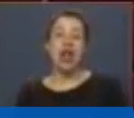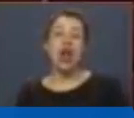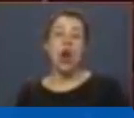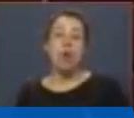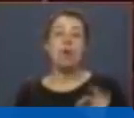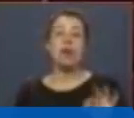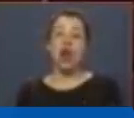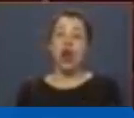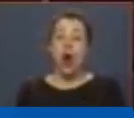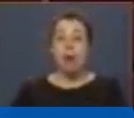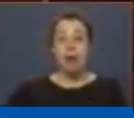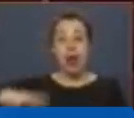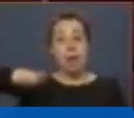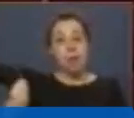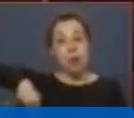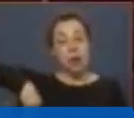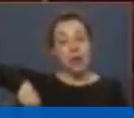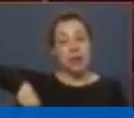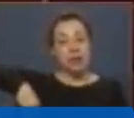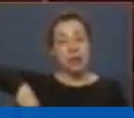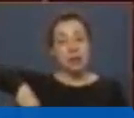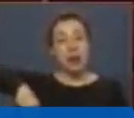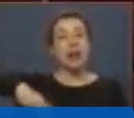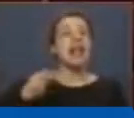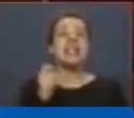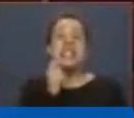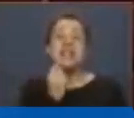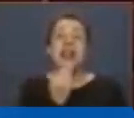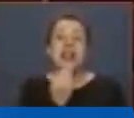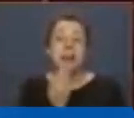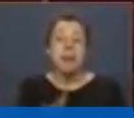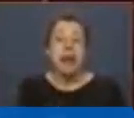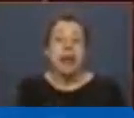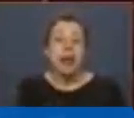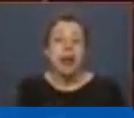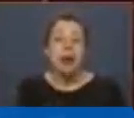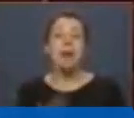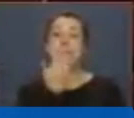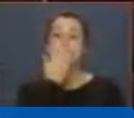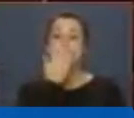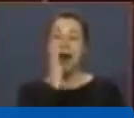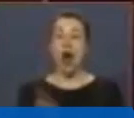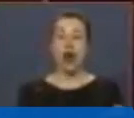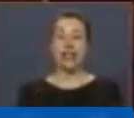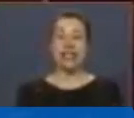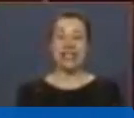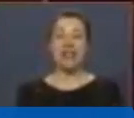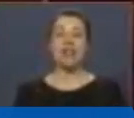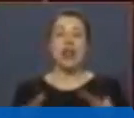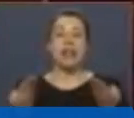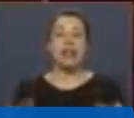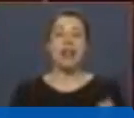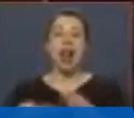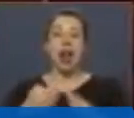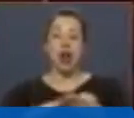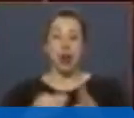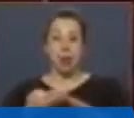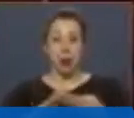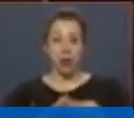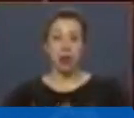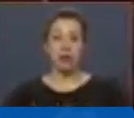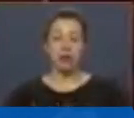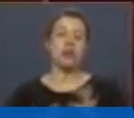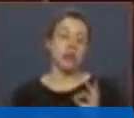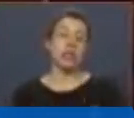de compromisos municipales, redundando también, por lo tanto, en un mejor servicio hacia la comunidad, por lo que es